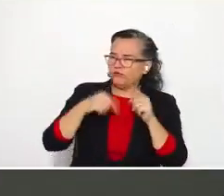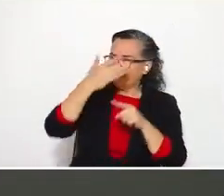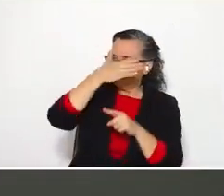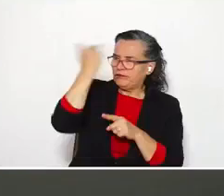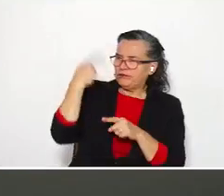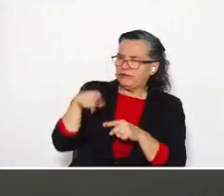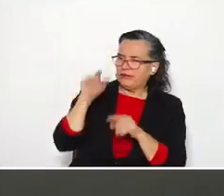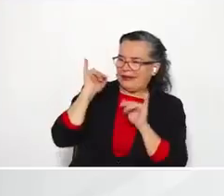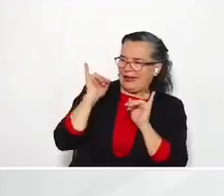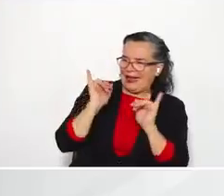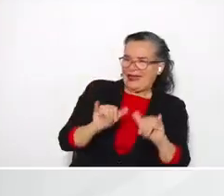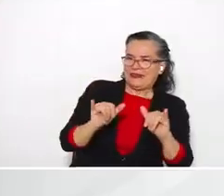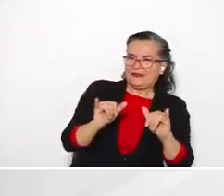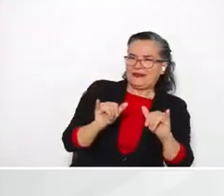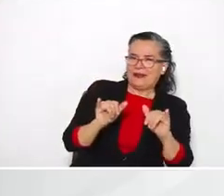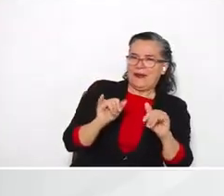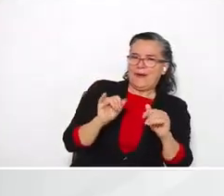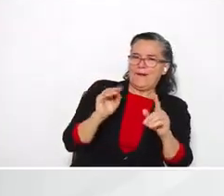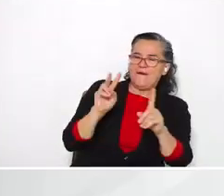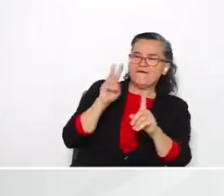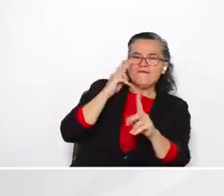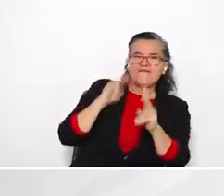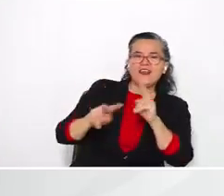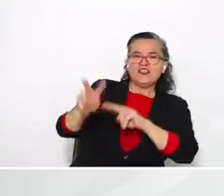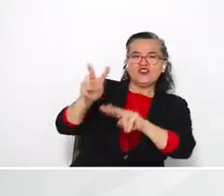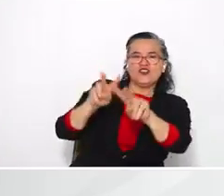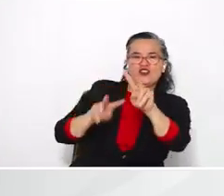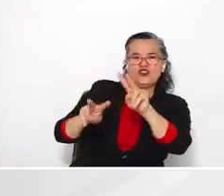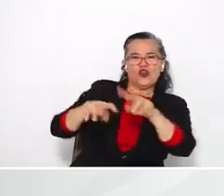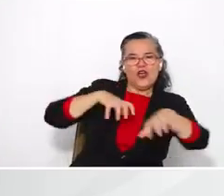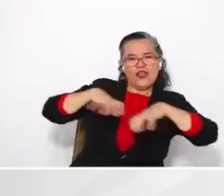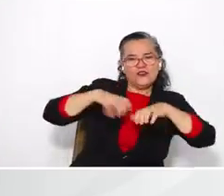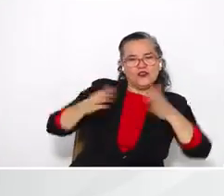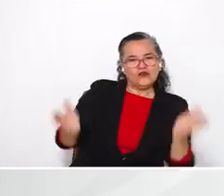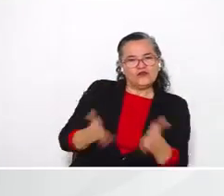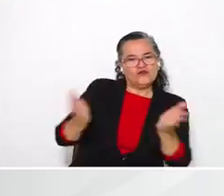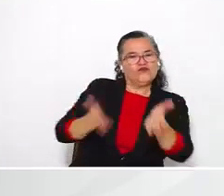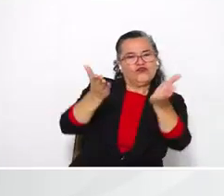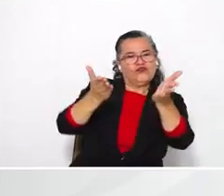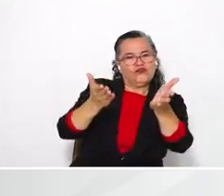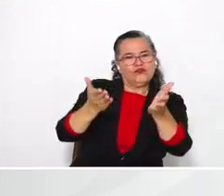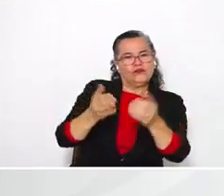qué era la misión y la visión de la universidad.